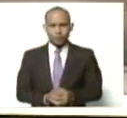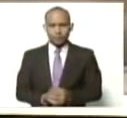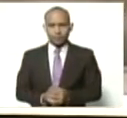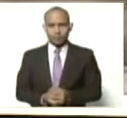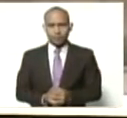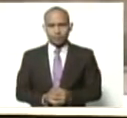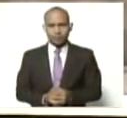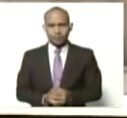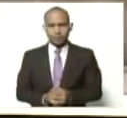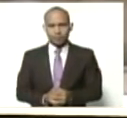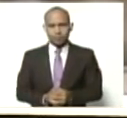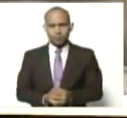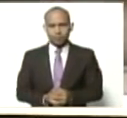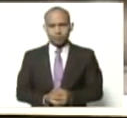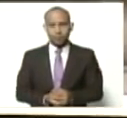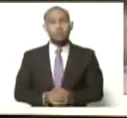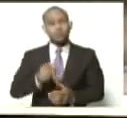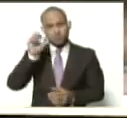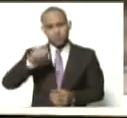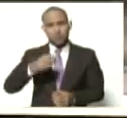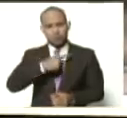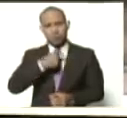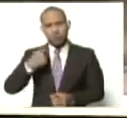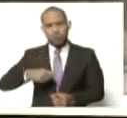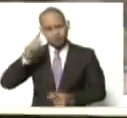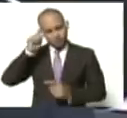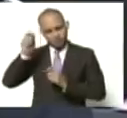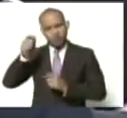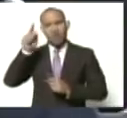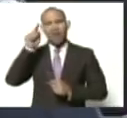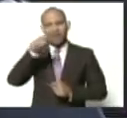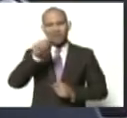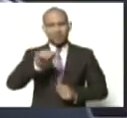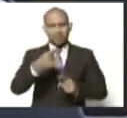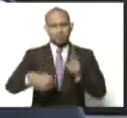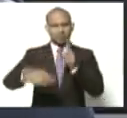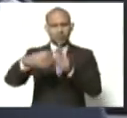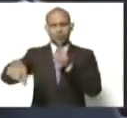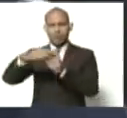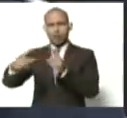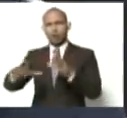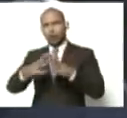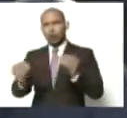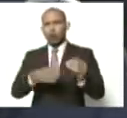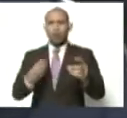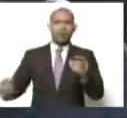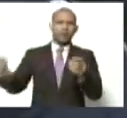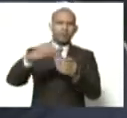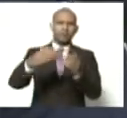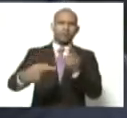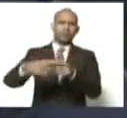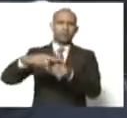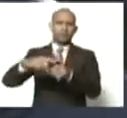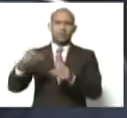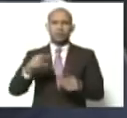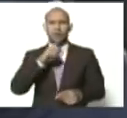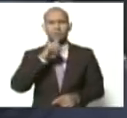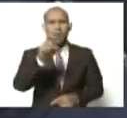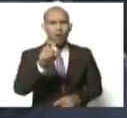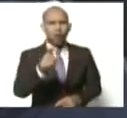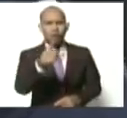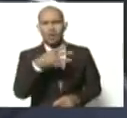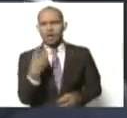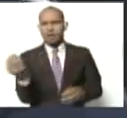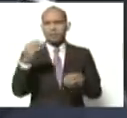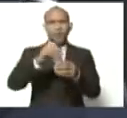Rodríguez. Así es, presidente. Esa es la instrucción y la consigna. Sumar a todo el que pueda ser sumado. No preguntarnos quién